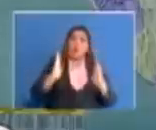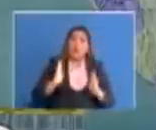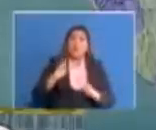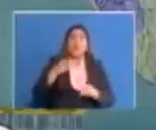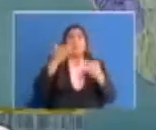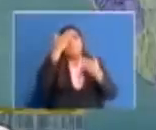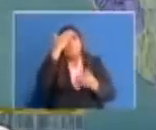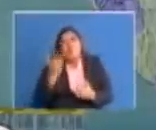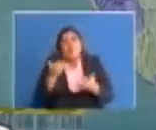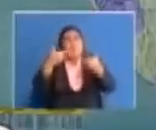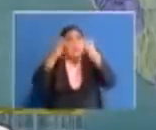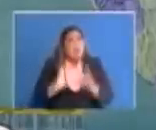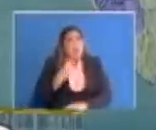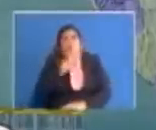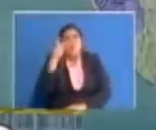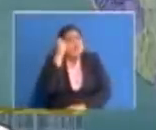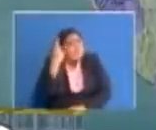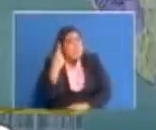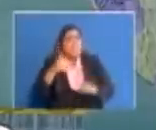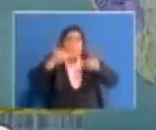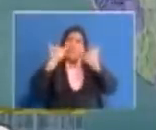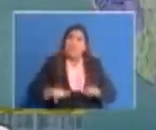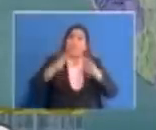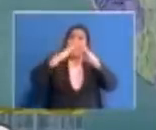de quedarnos en nuestra casa?